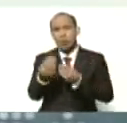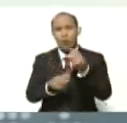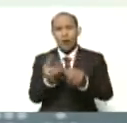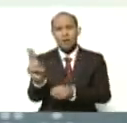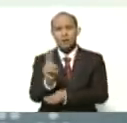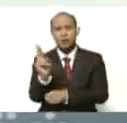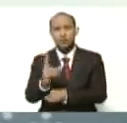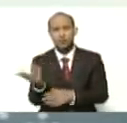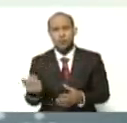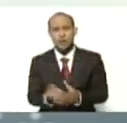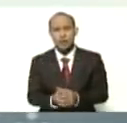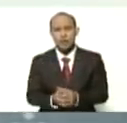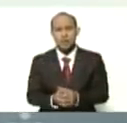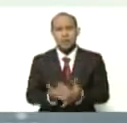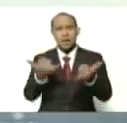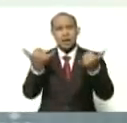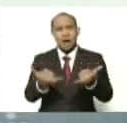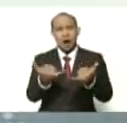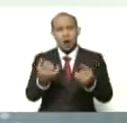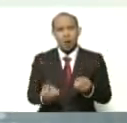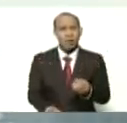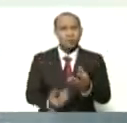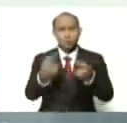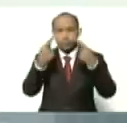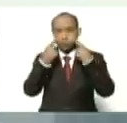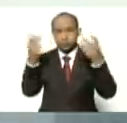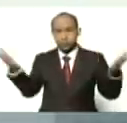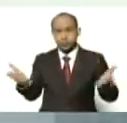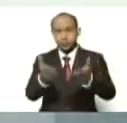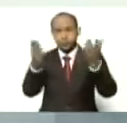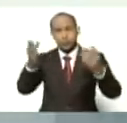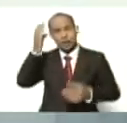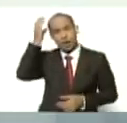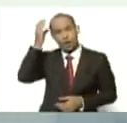ahora lo que hay que alertar a la consciencia para cuidarse